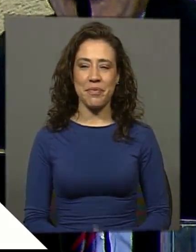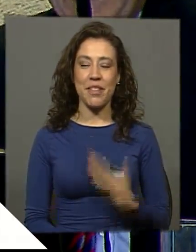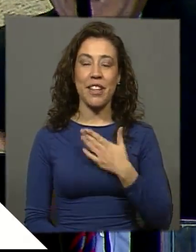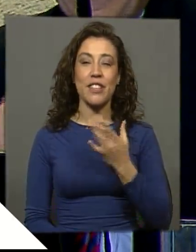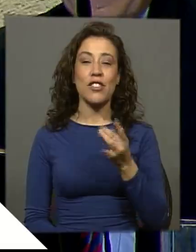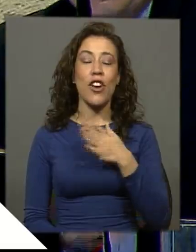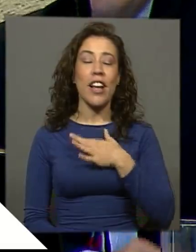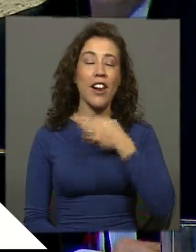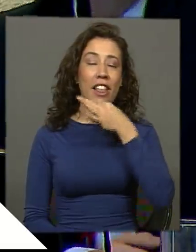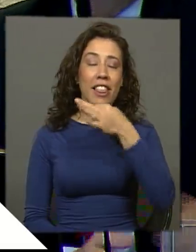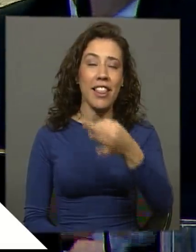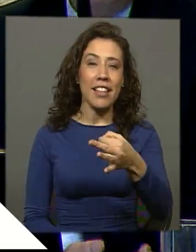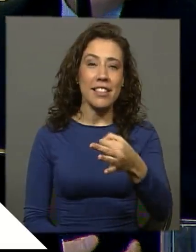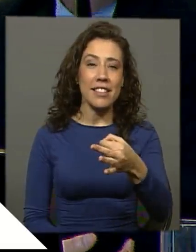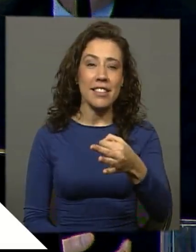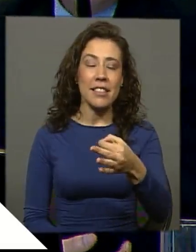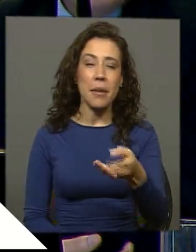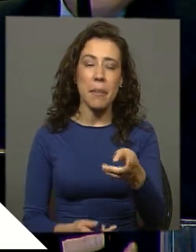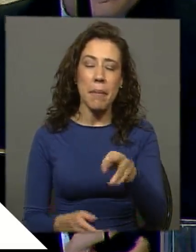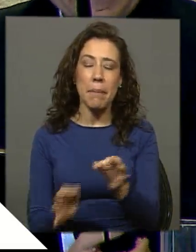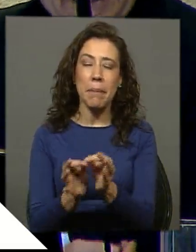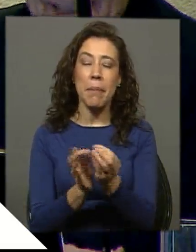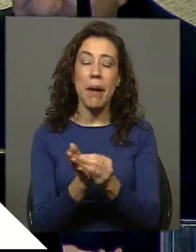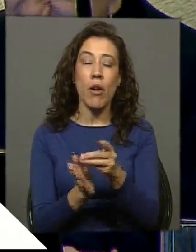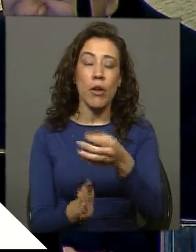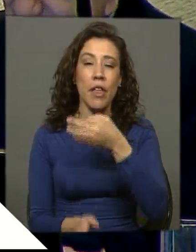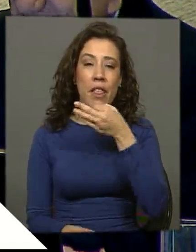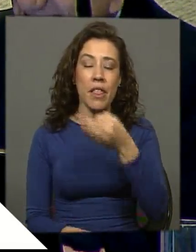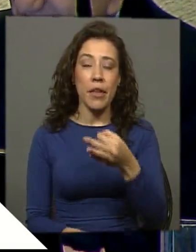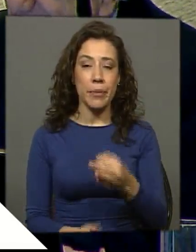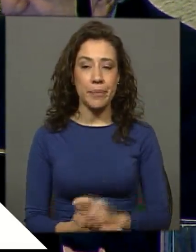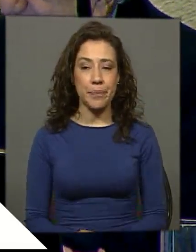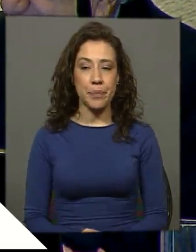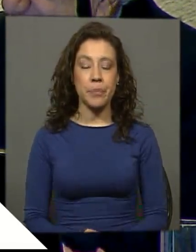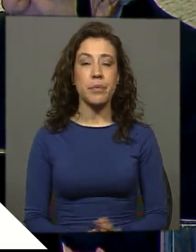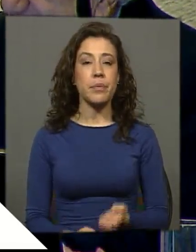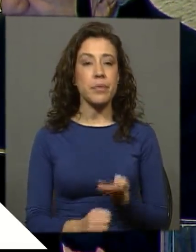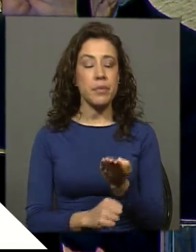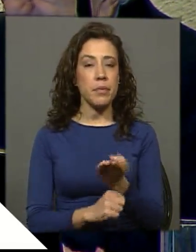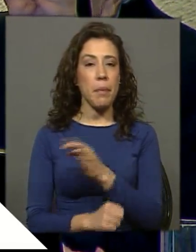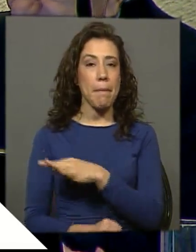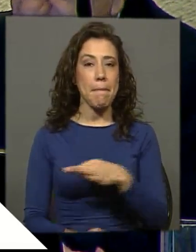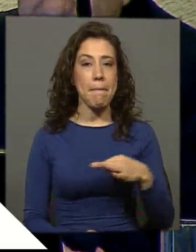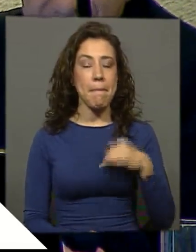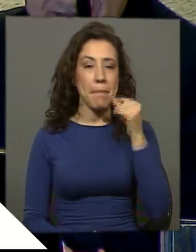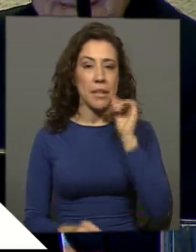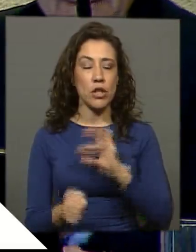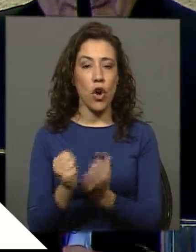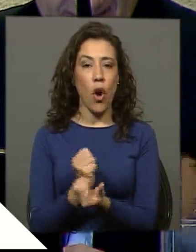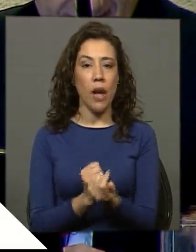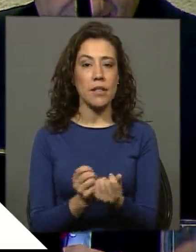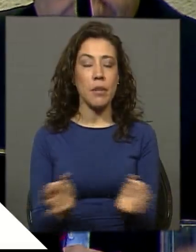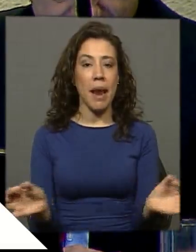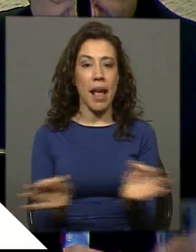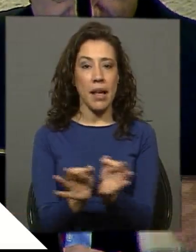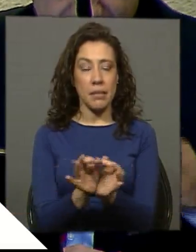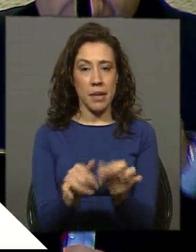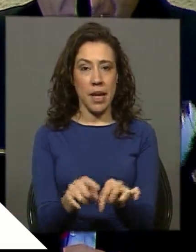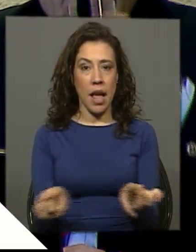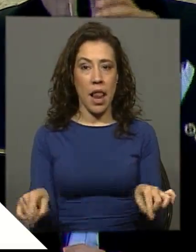reforzar el planteamiento que usted hizo y reforzar en consecuencia la solicitud al ministro de Hacienda para que aclare a esta sala.